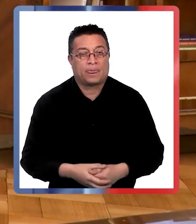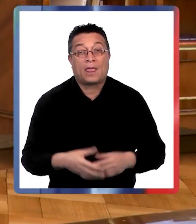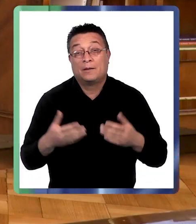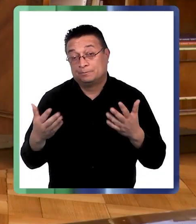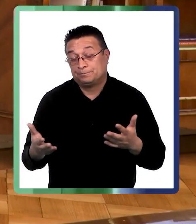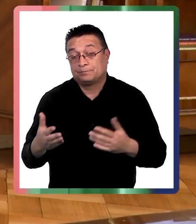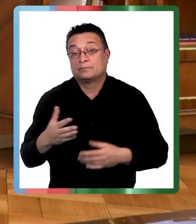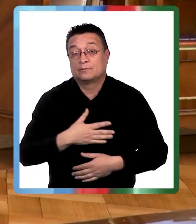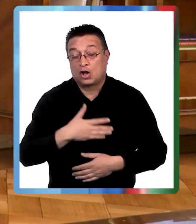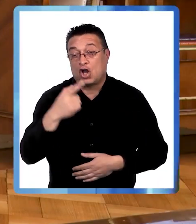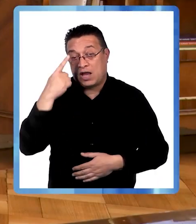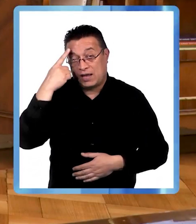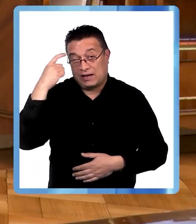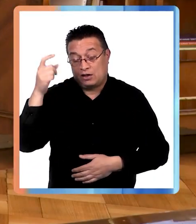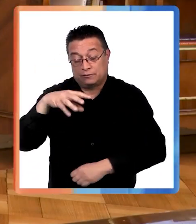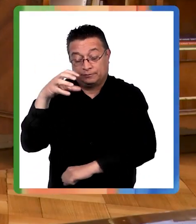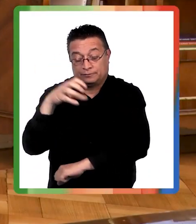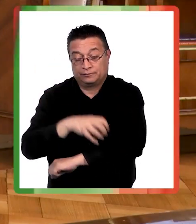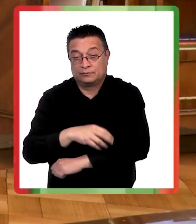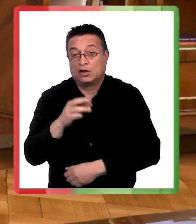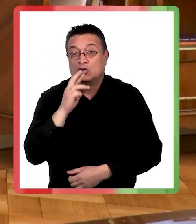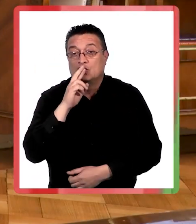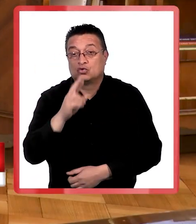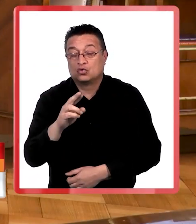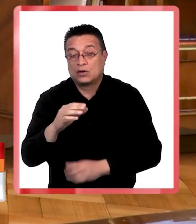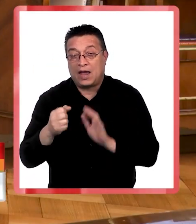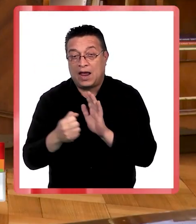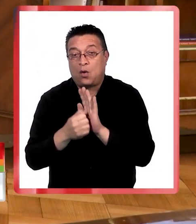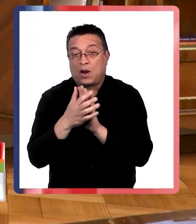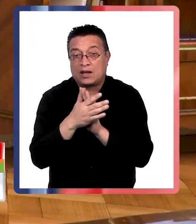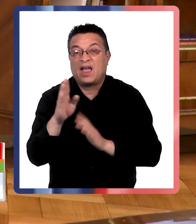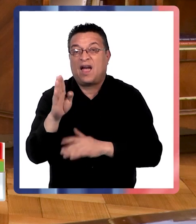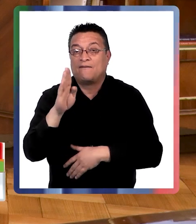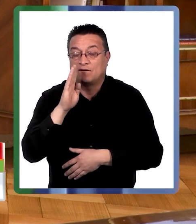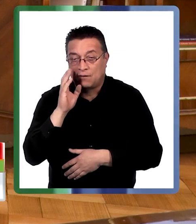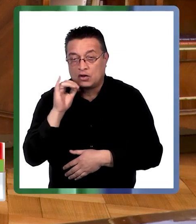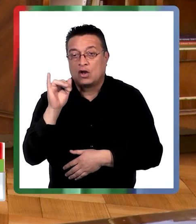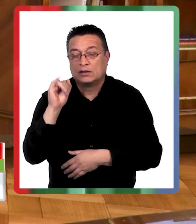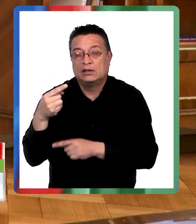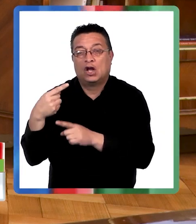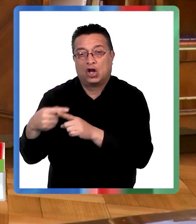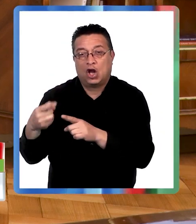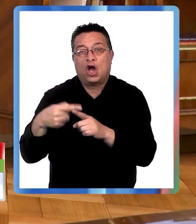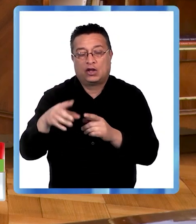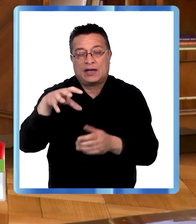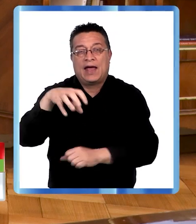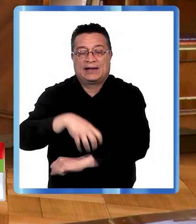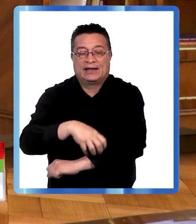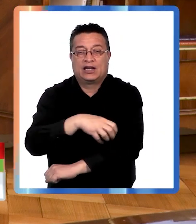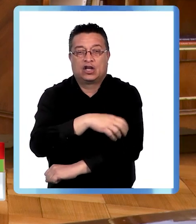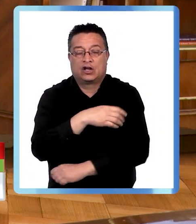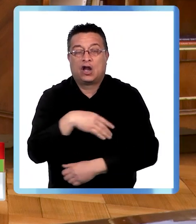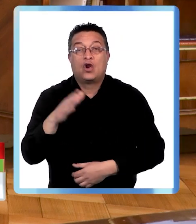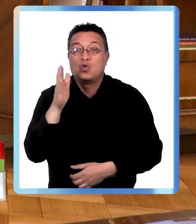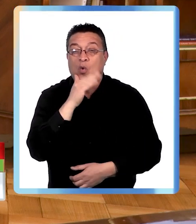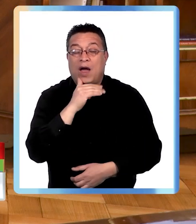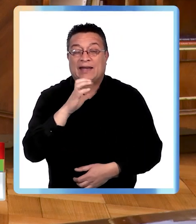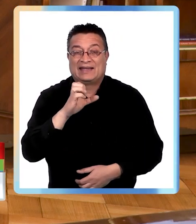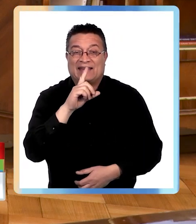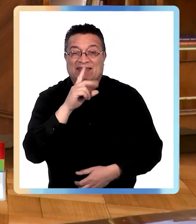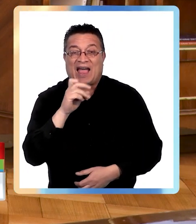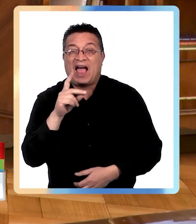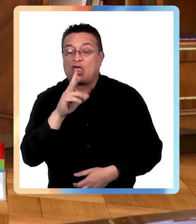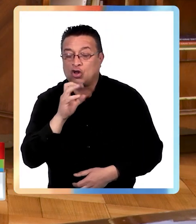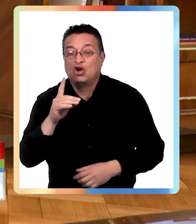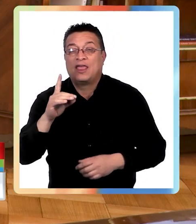Bueno, creo que, a ver, en la macrozona sur, la Araucanía, pero también esto incluye el Biobío y también otras regiones que no tienen estado de emergencia, pero son